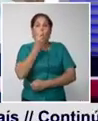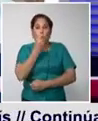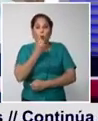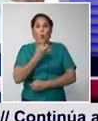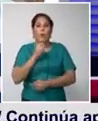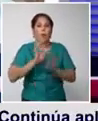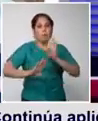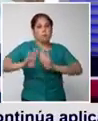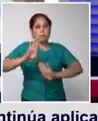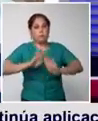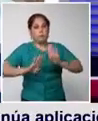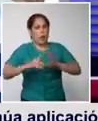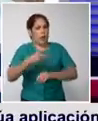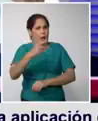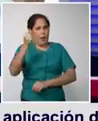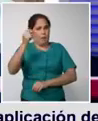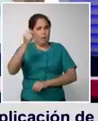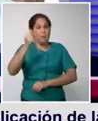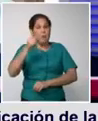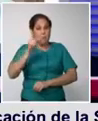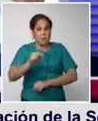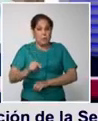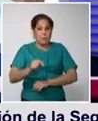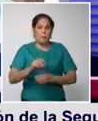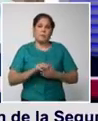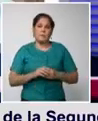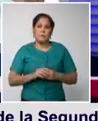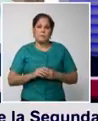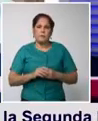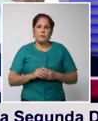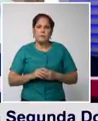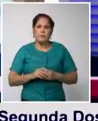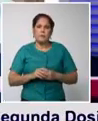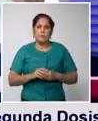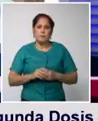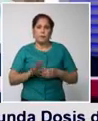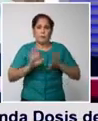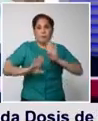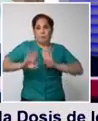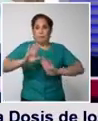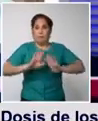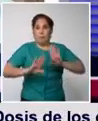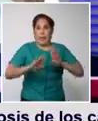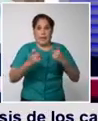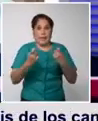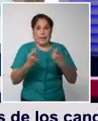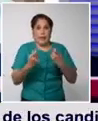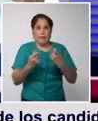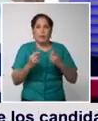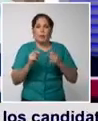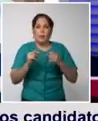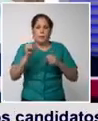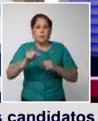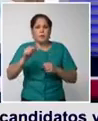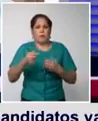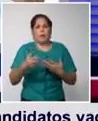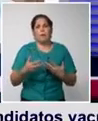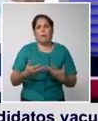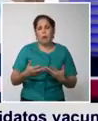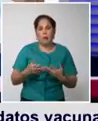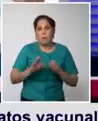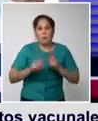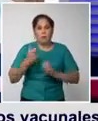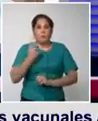inmune innata, que es lo que hace el nasalferón, y es la respuesta inmunológica necesaria para combatir el